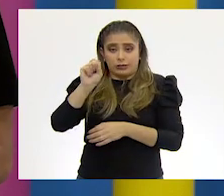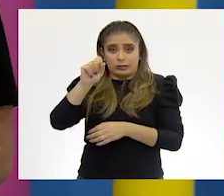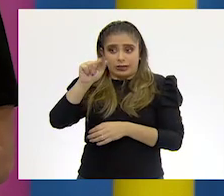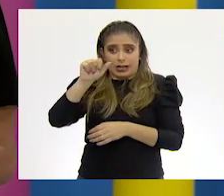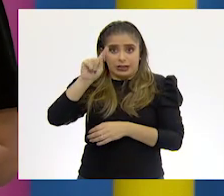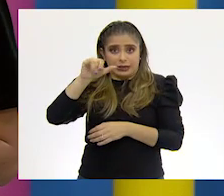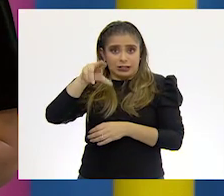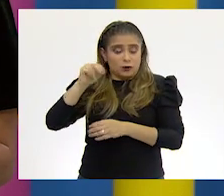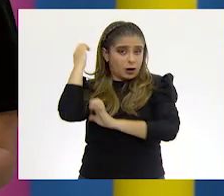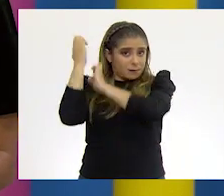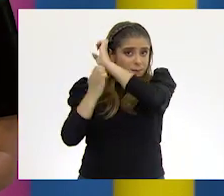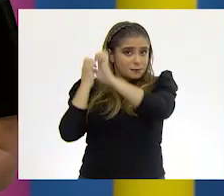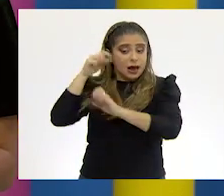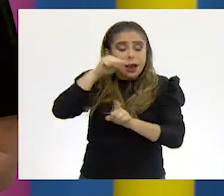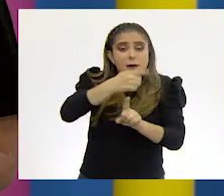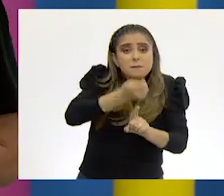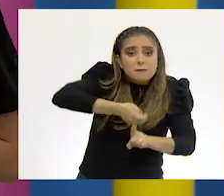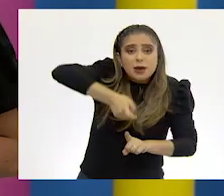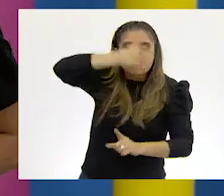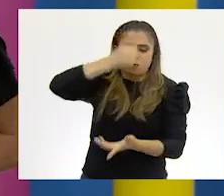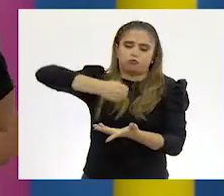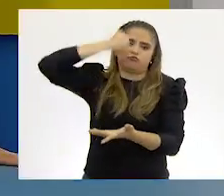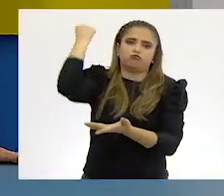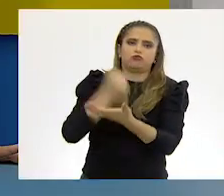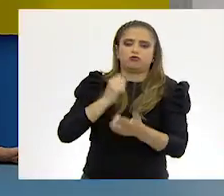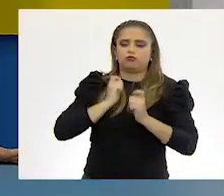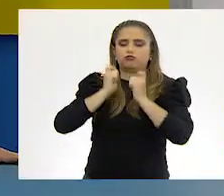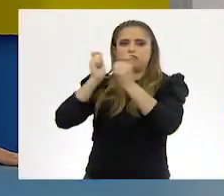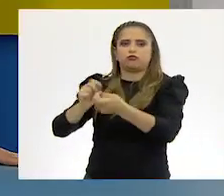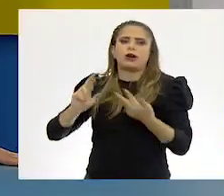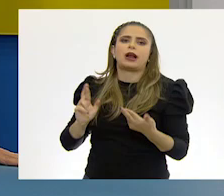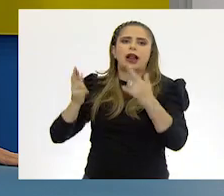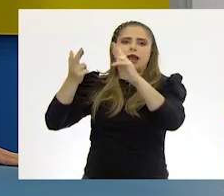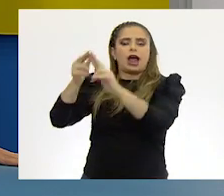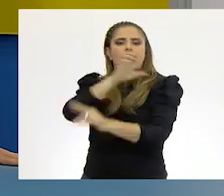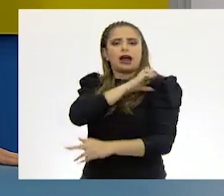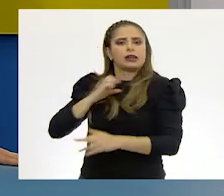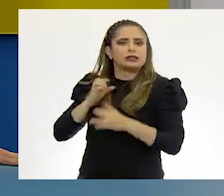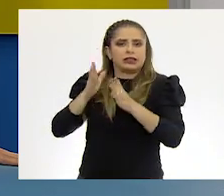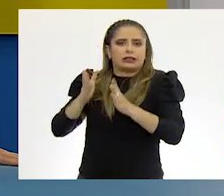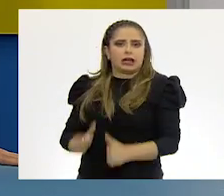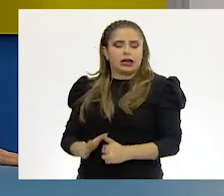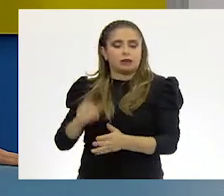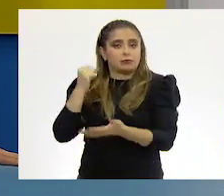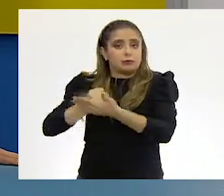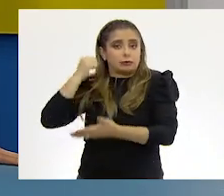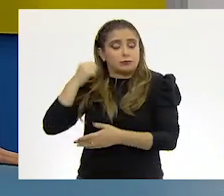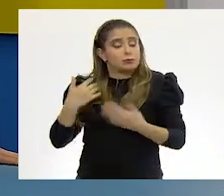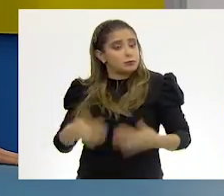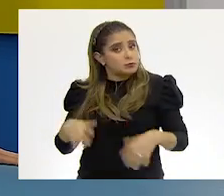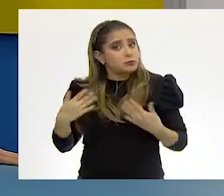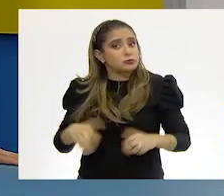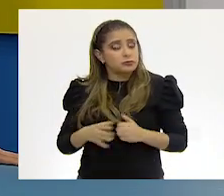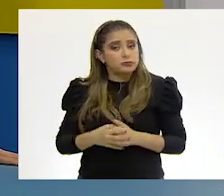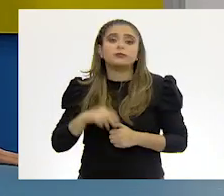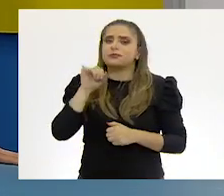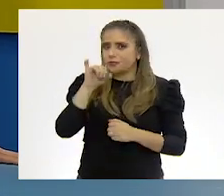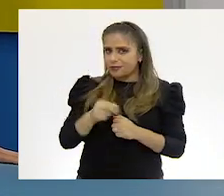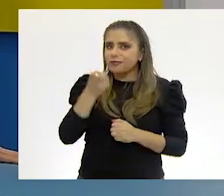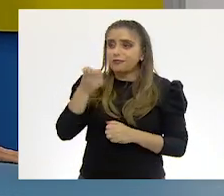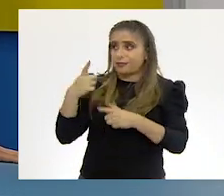declarar el cristianismo como religión oficial. Sí, como recordamos, el video nos enmarca cómo